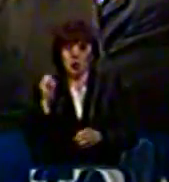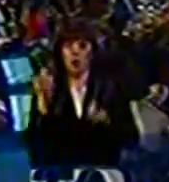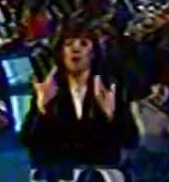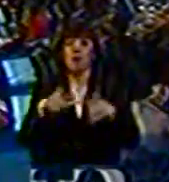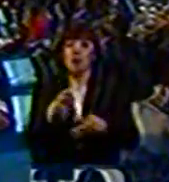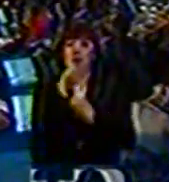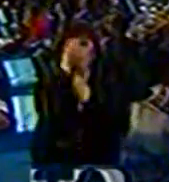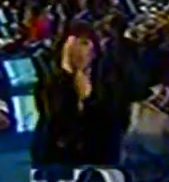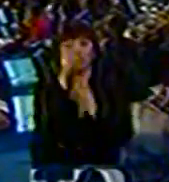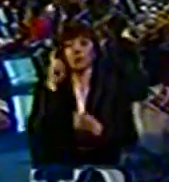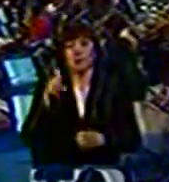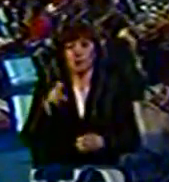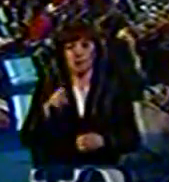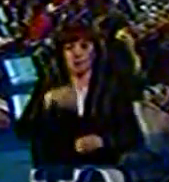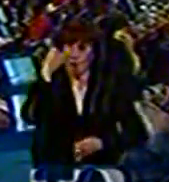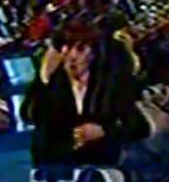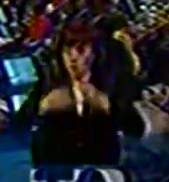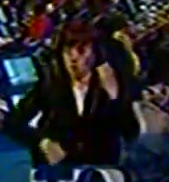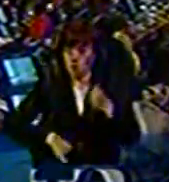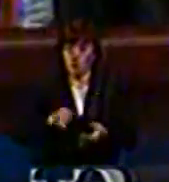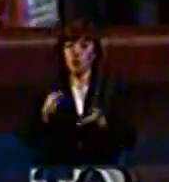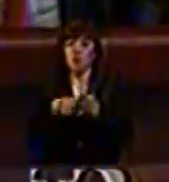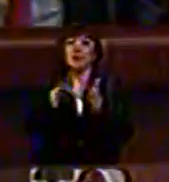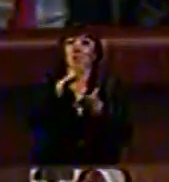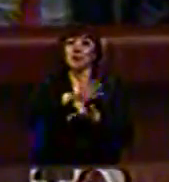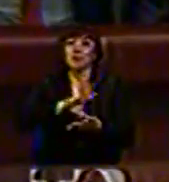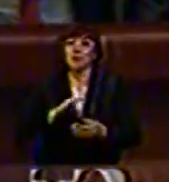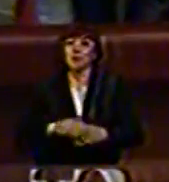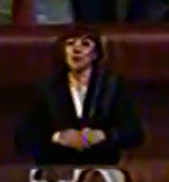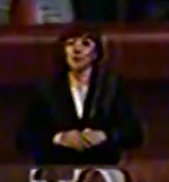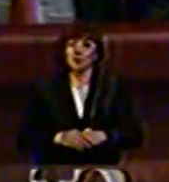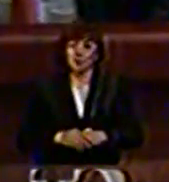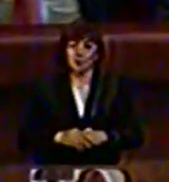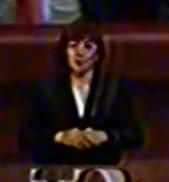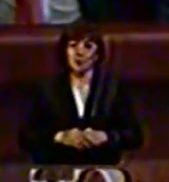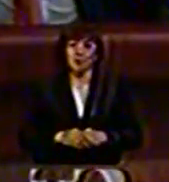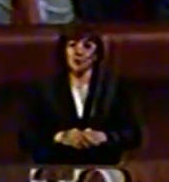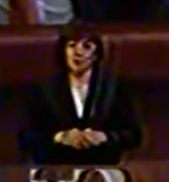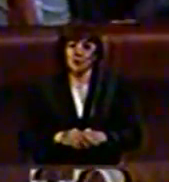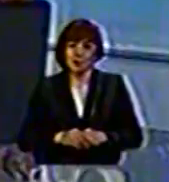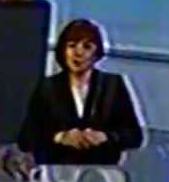al Pleno de la Asamblea el informe final sobre este caso. En Quito, Andrea Samaniego, 24 horas.